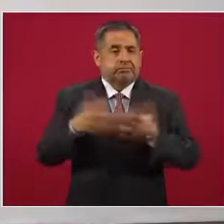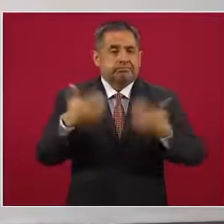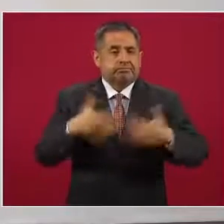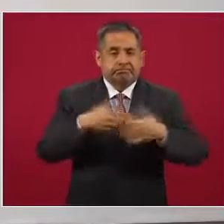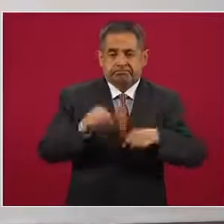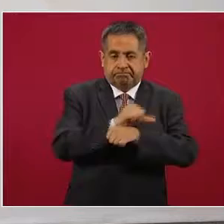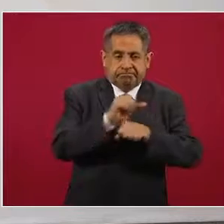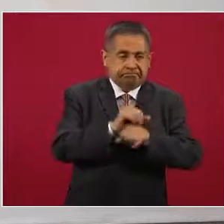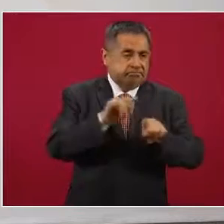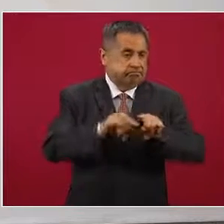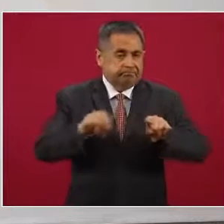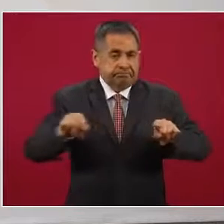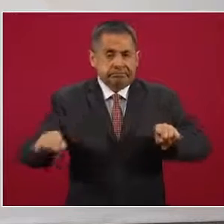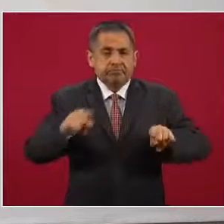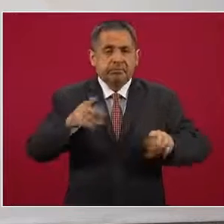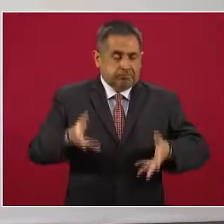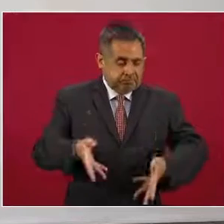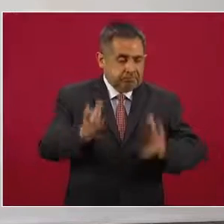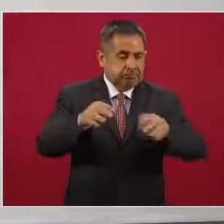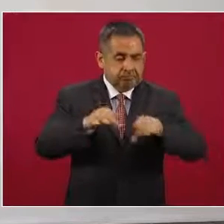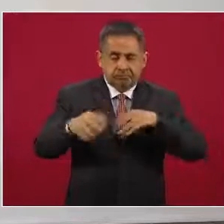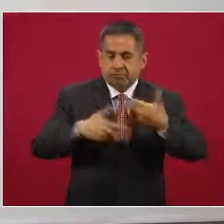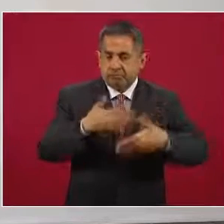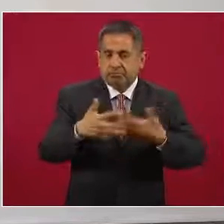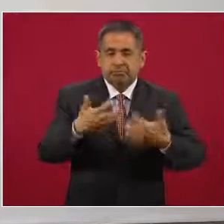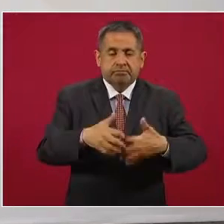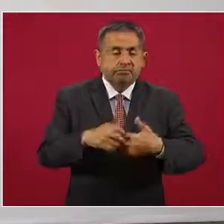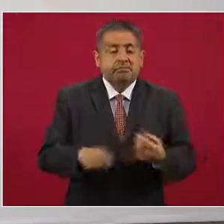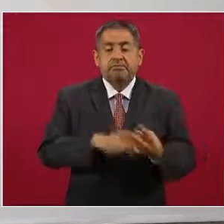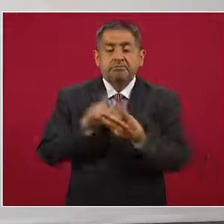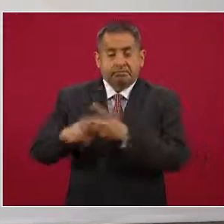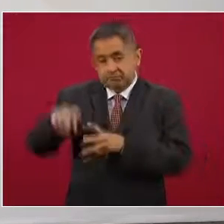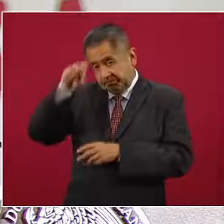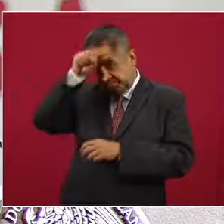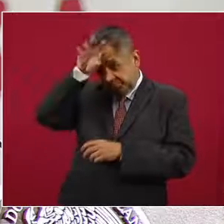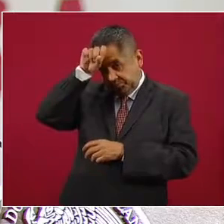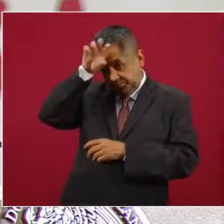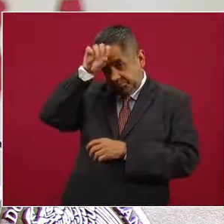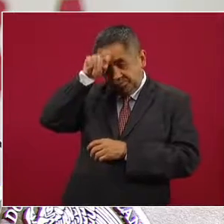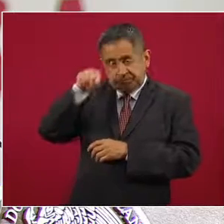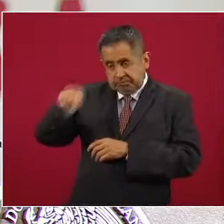automotriz y la minería,